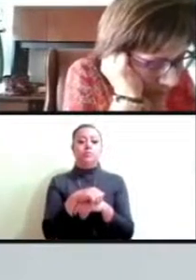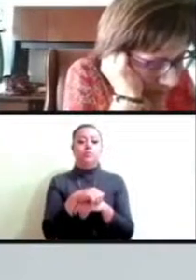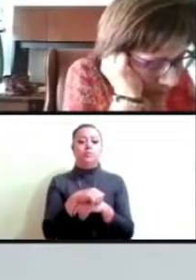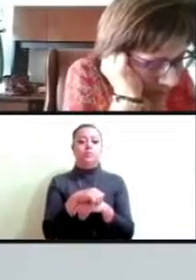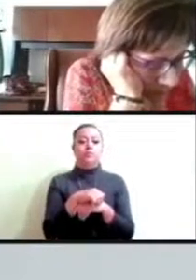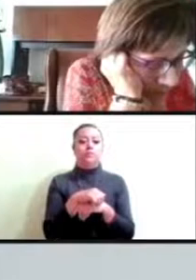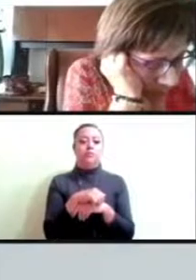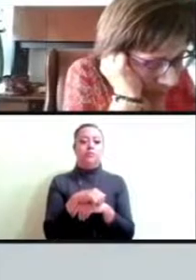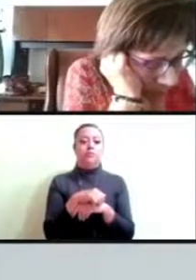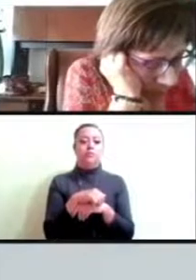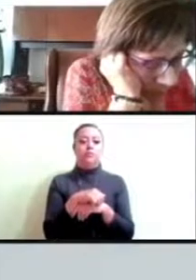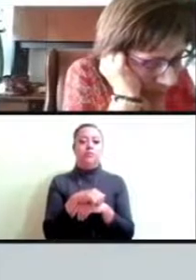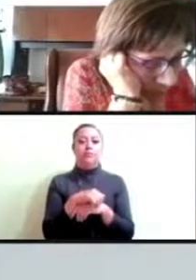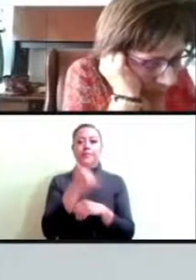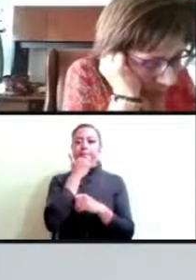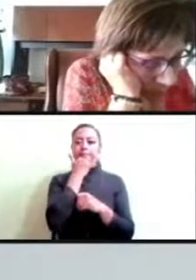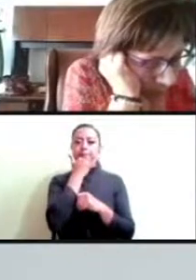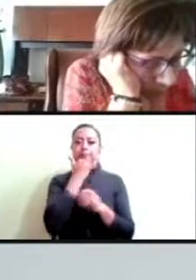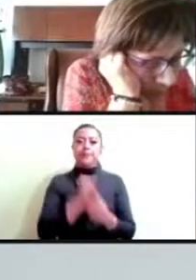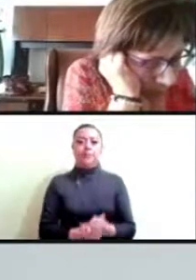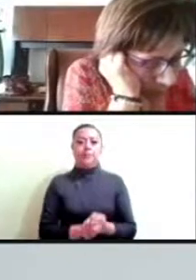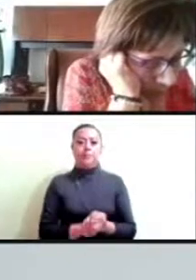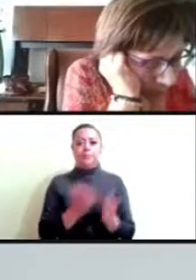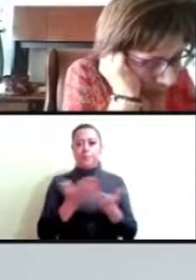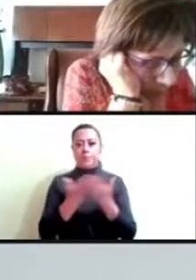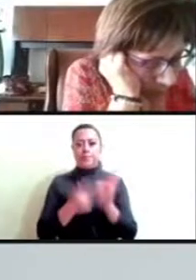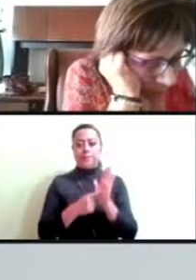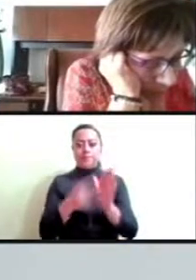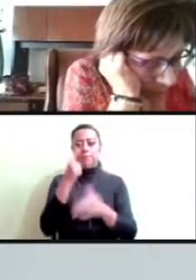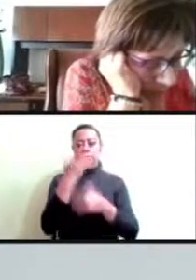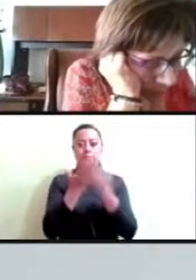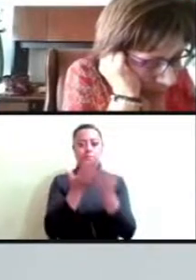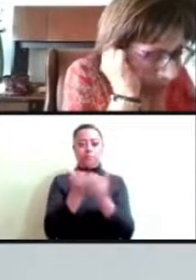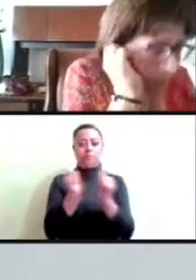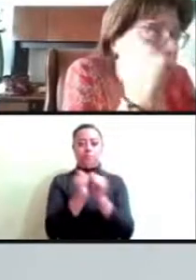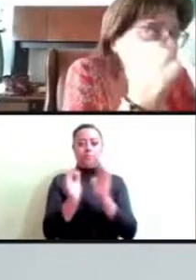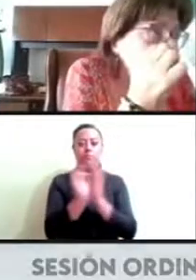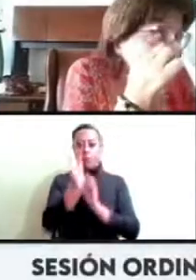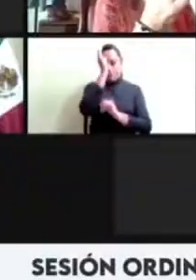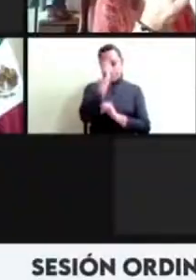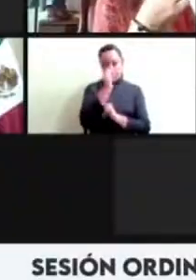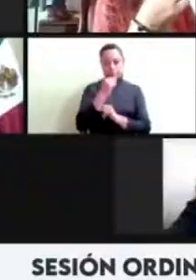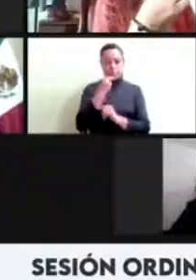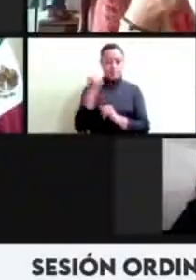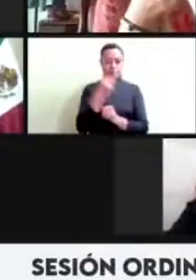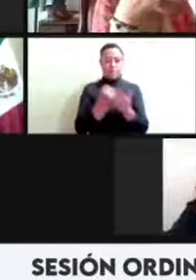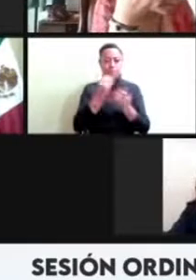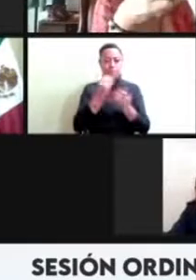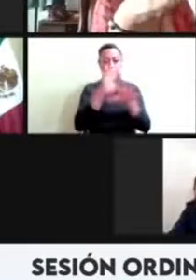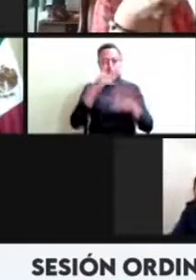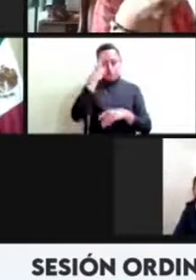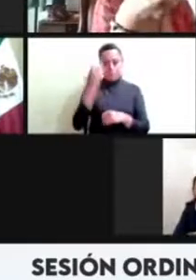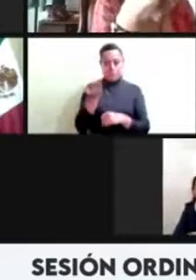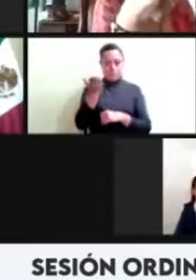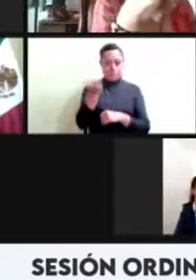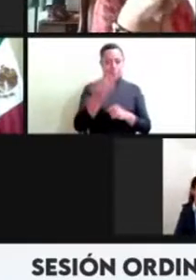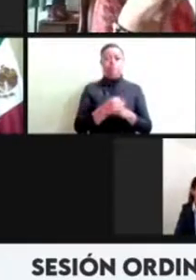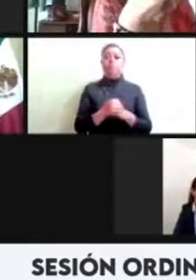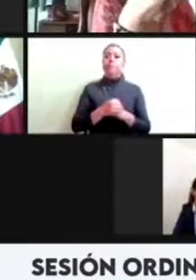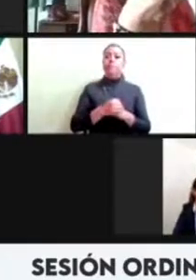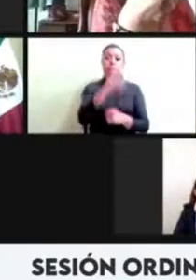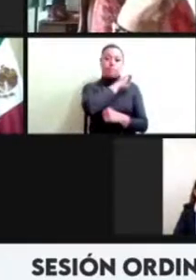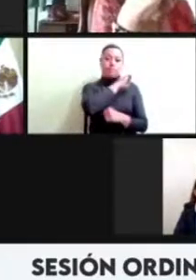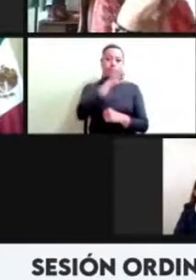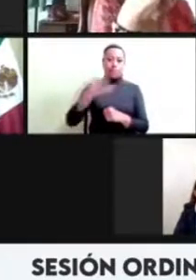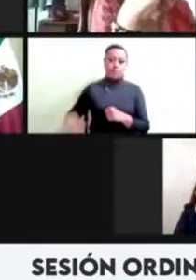Perdón. Para presentar una proposición con punto de acuerdo de urgente y de resolución por el que se solicita a la alcaldía Miguel Hidalgo.